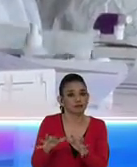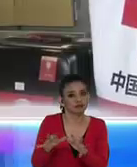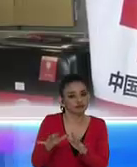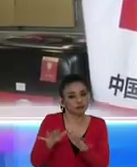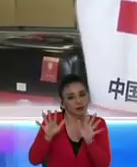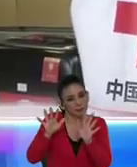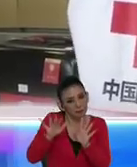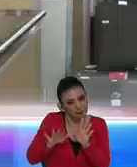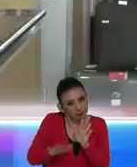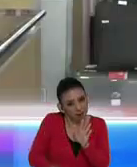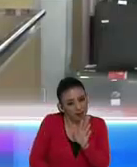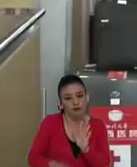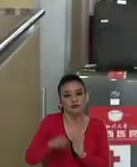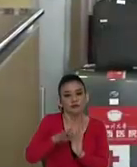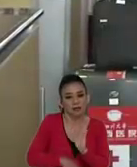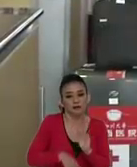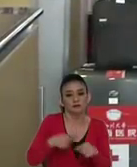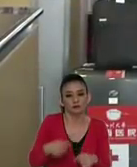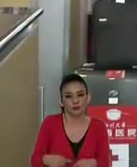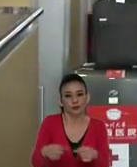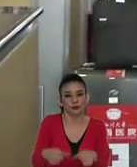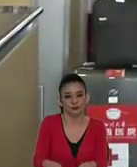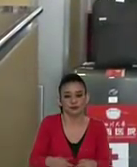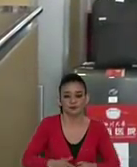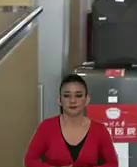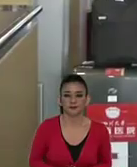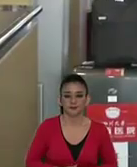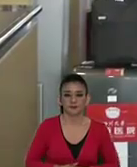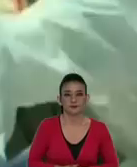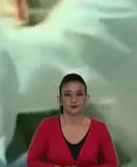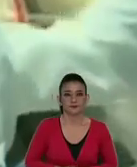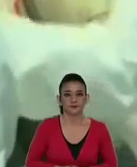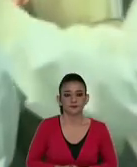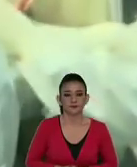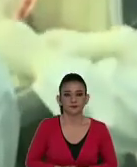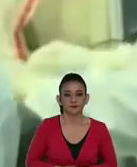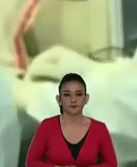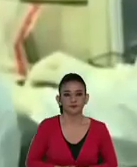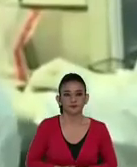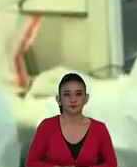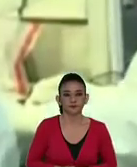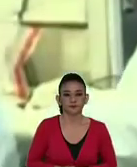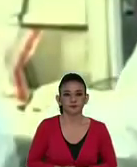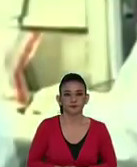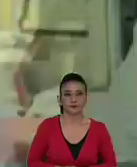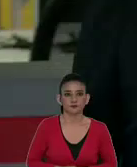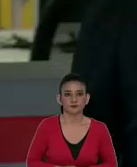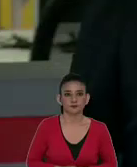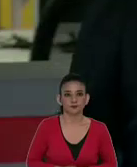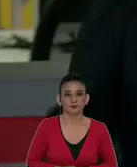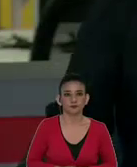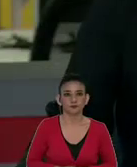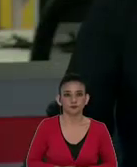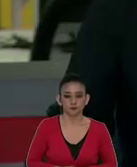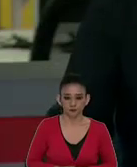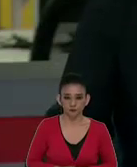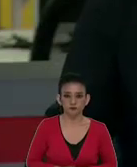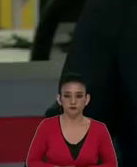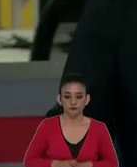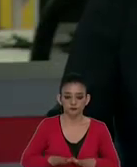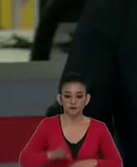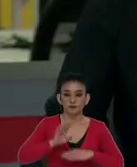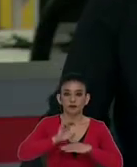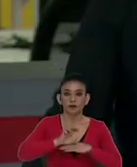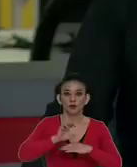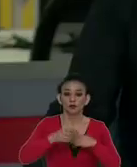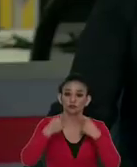recuento diario inferior a 10. Informó Ismenia Solórzano. En nuestro país, dictada la